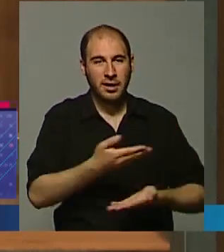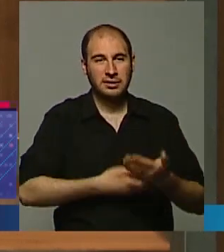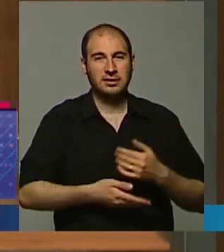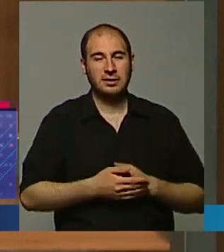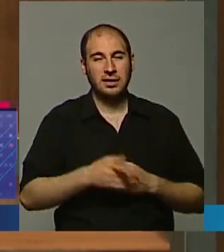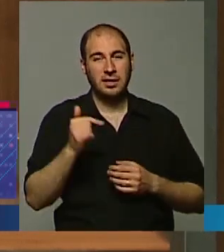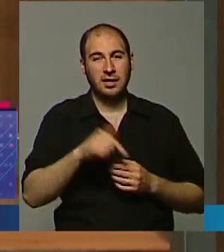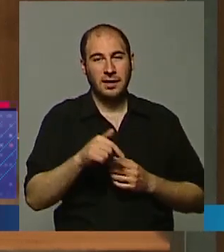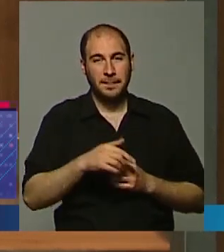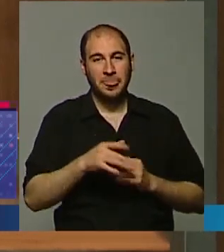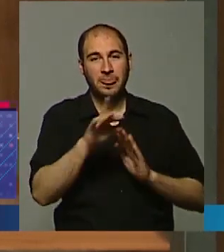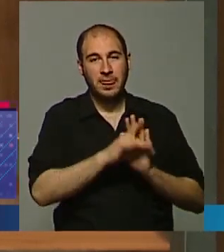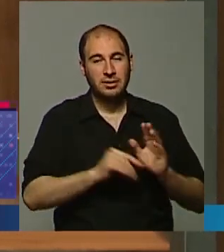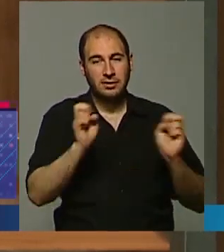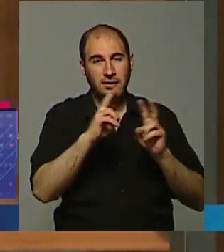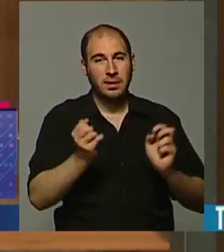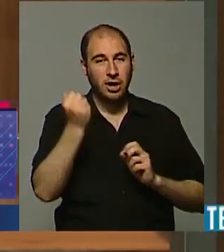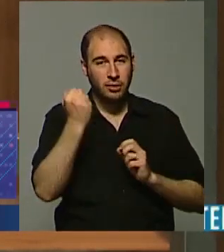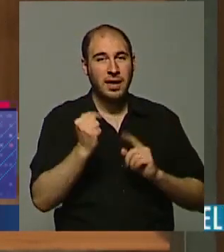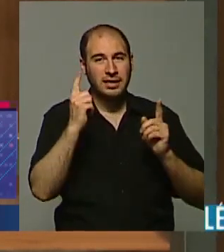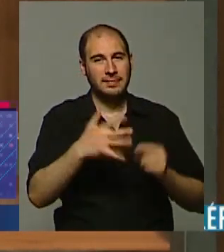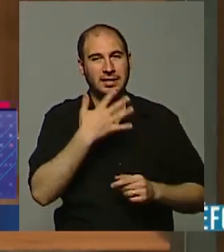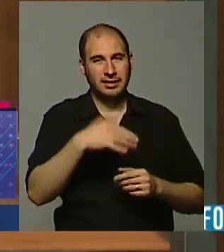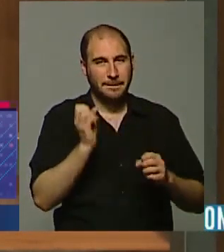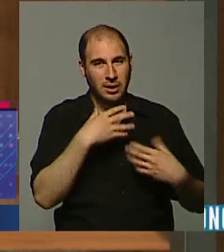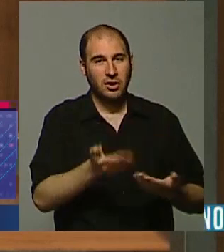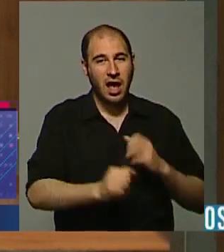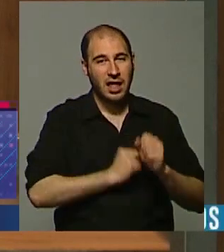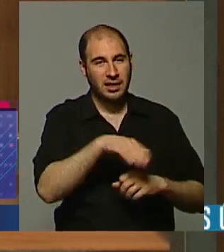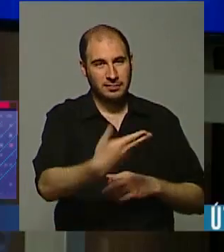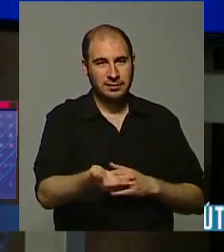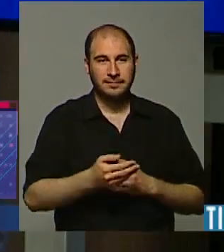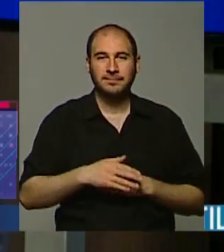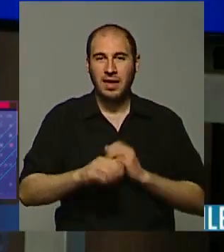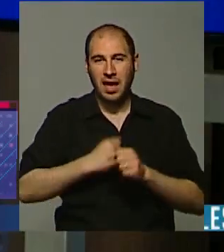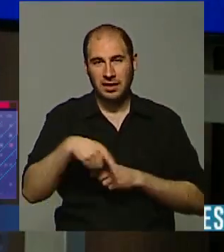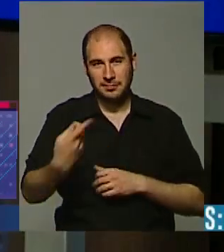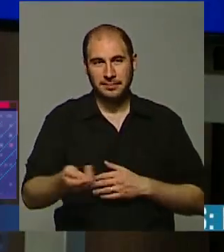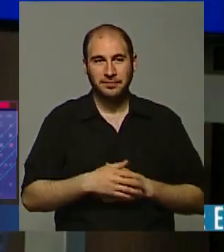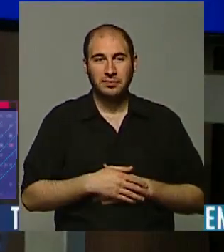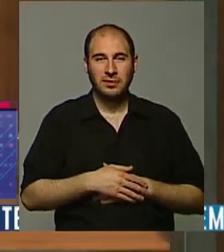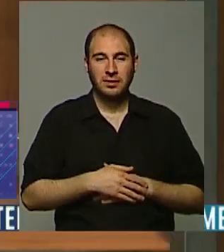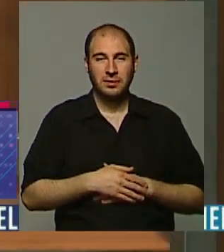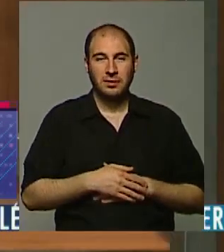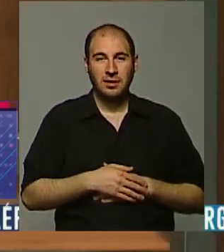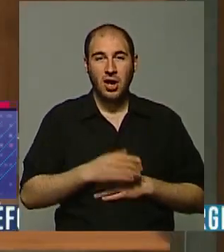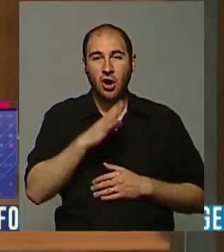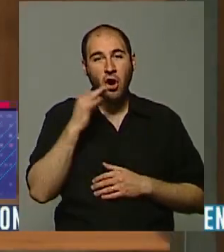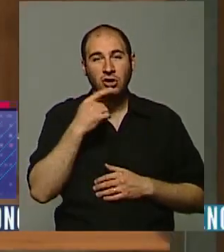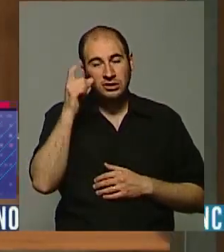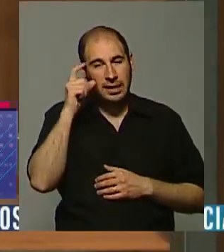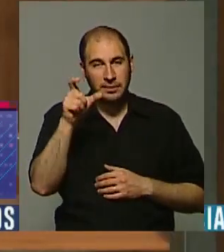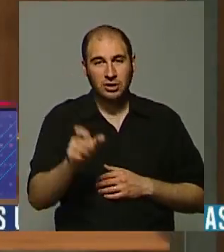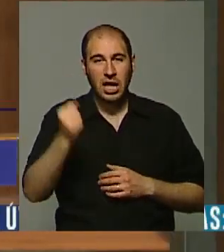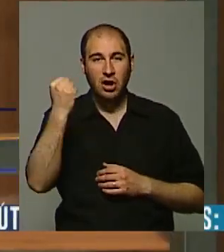estos datos sobre la economía y para hacernos entenderla mejor. Será hasta la próxima. Hasta la semana que viene. Hasta la semana que viene. José Vargas,